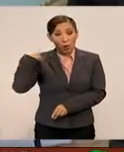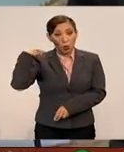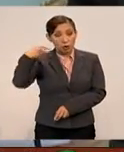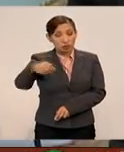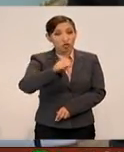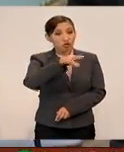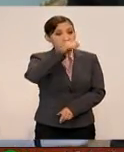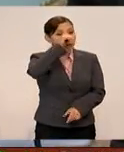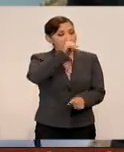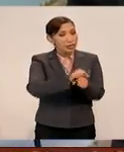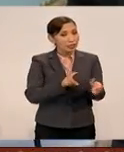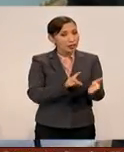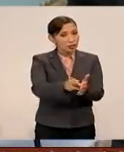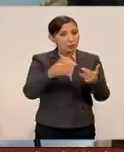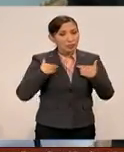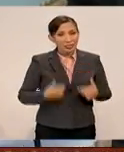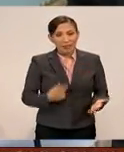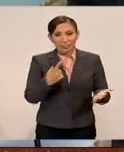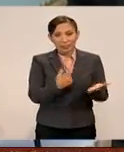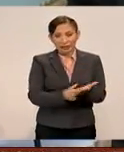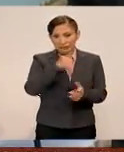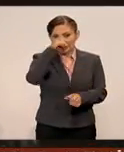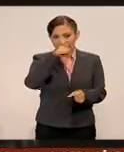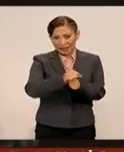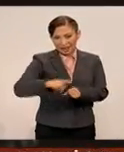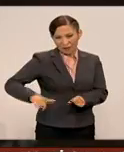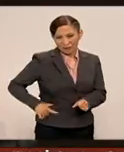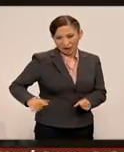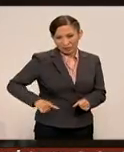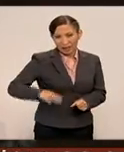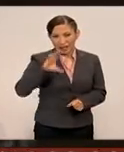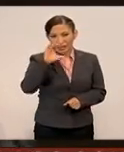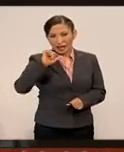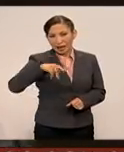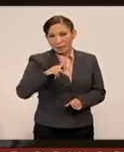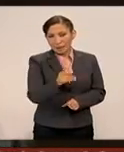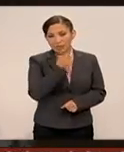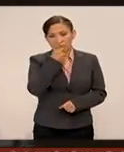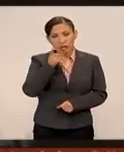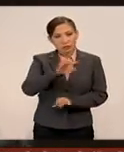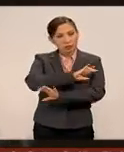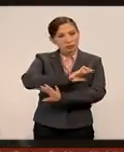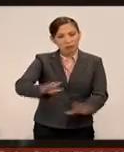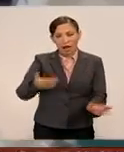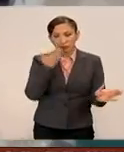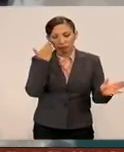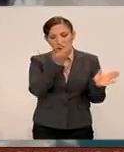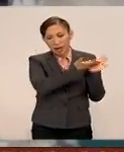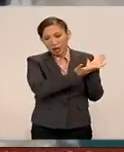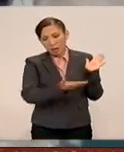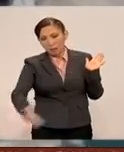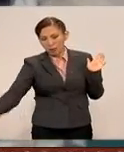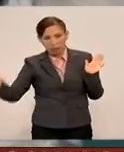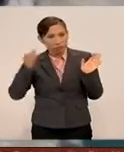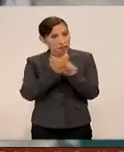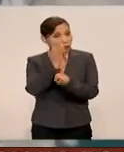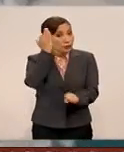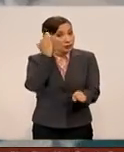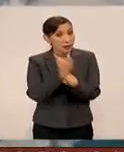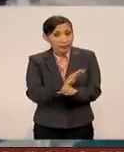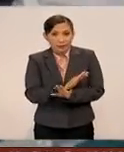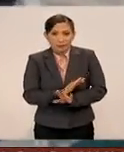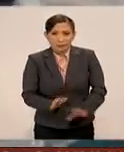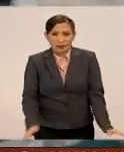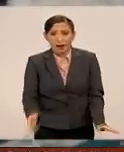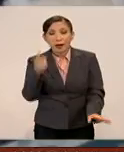el subsecretario de Derechos Humanos de la Secretaría de Gobernación, Roberto Campa, aseguró que ya transcurrió un tiempo